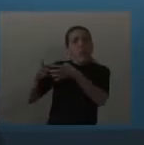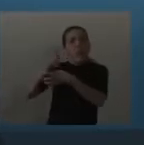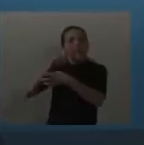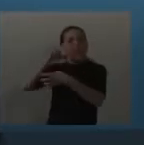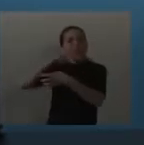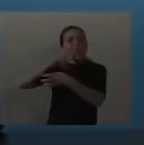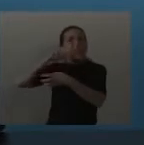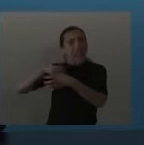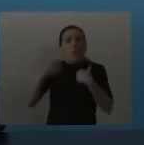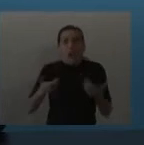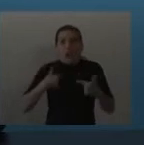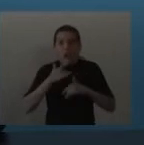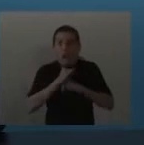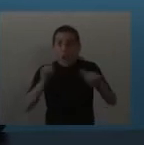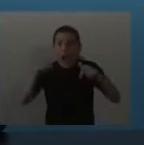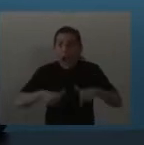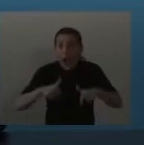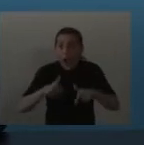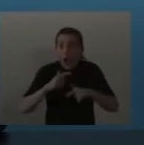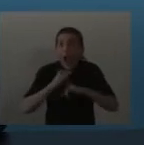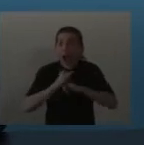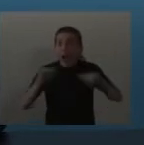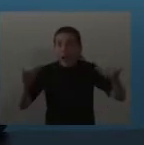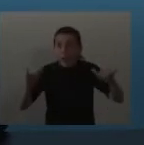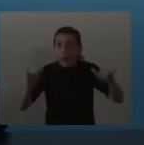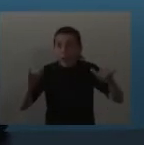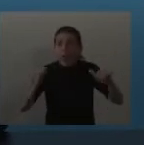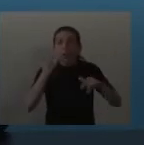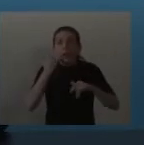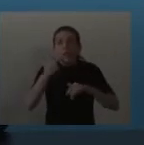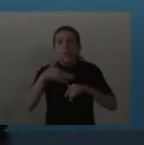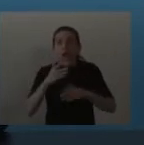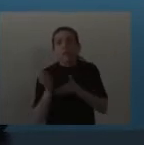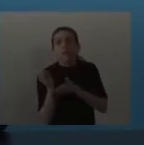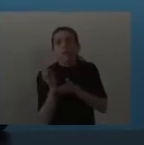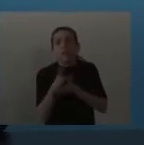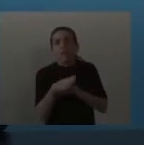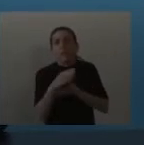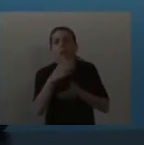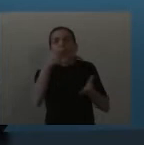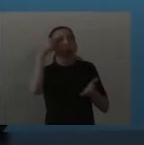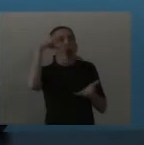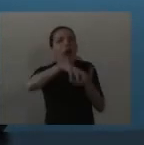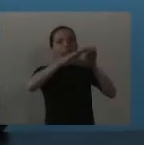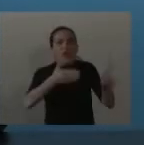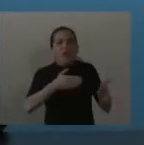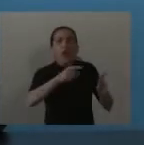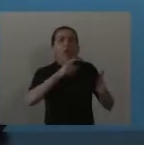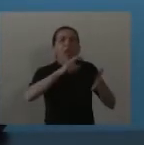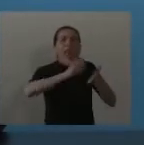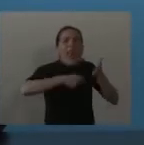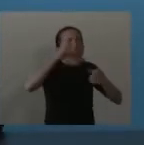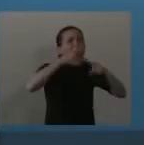Bueno, nuestra posición es ser contundentes, ser categóricos y tener una política a fondo. Eso reclamamos